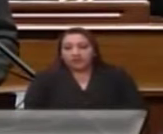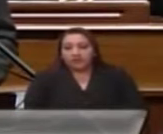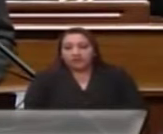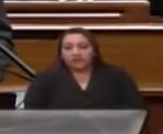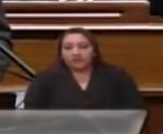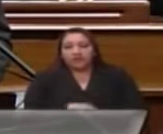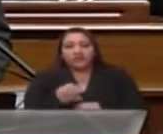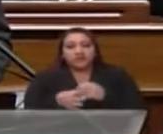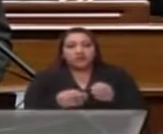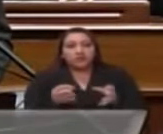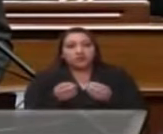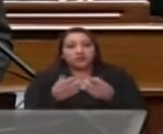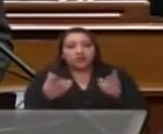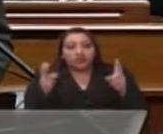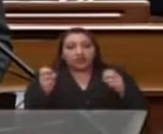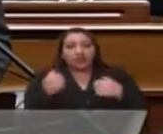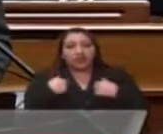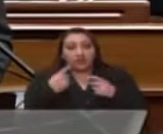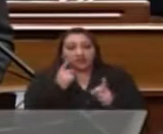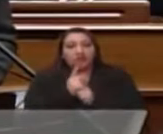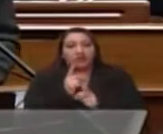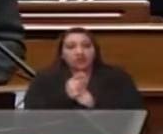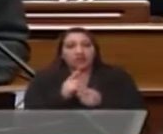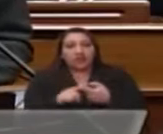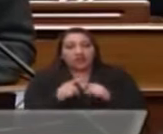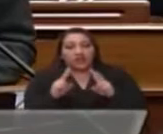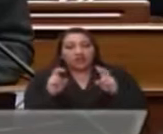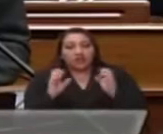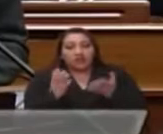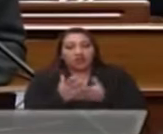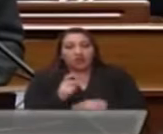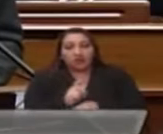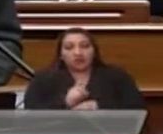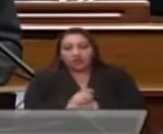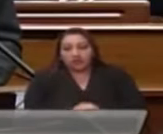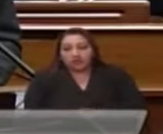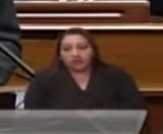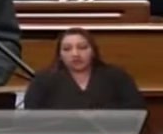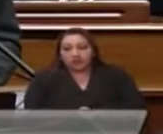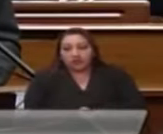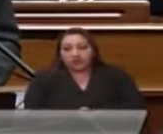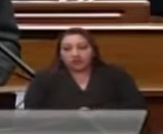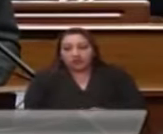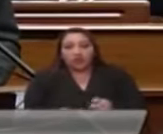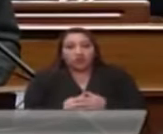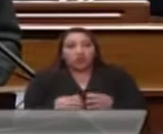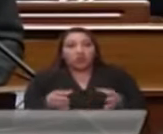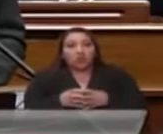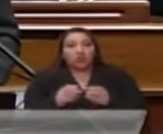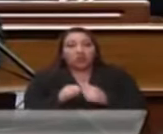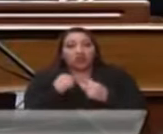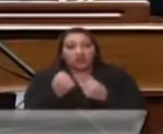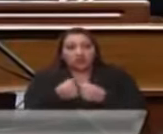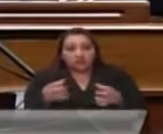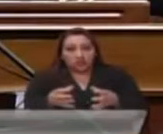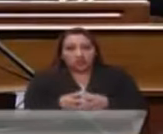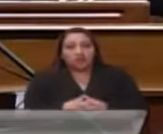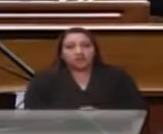se ha señalado un conjunto de temas que debemos enfrentar desde el campo educativo y desde todos los sectores de la sociedad.